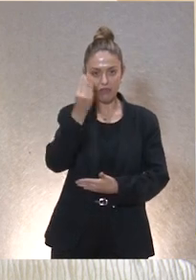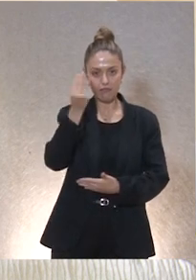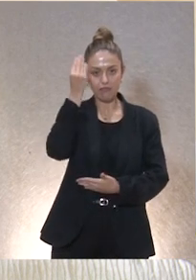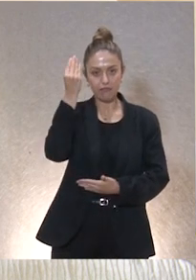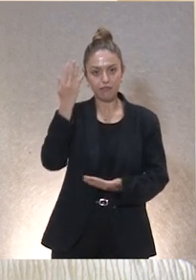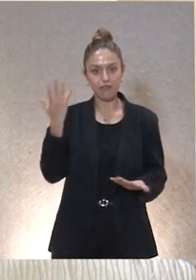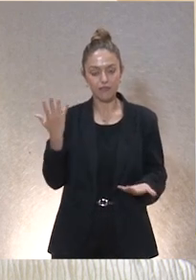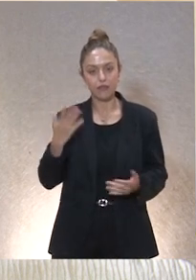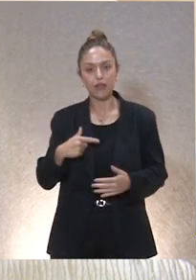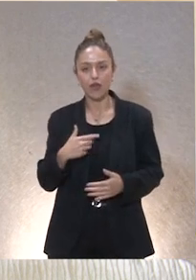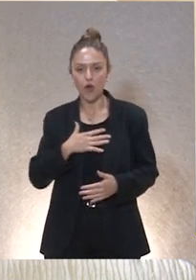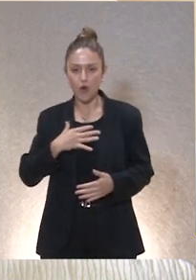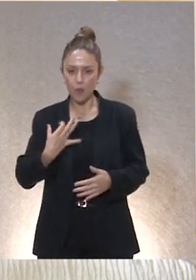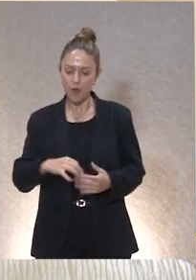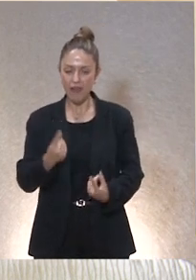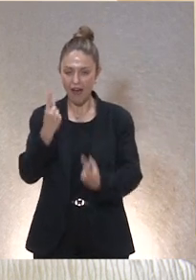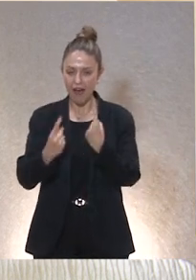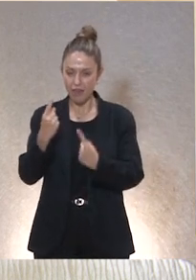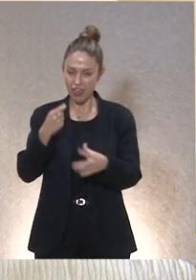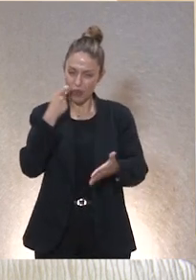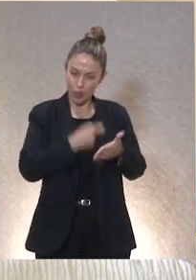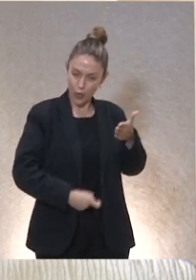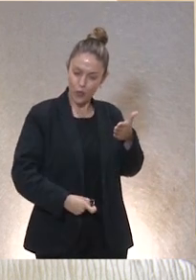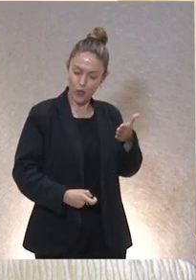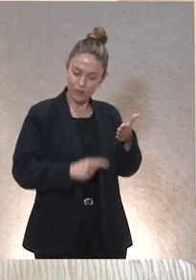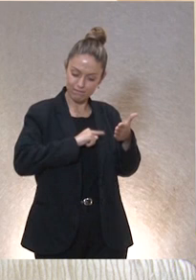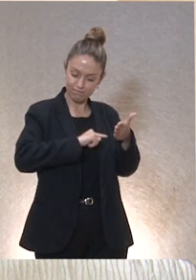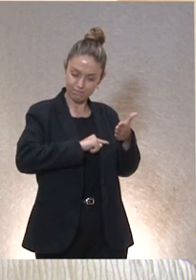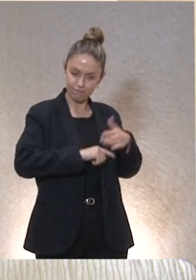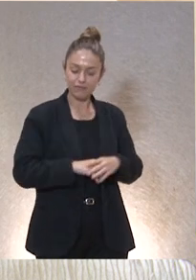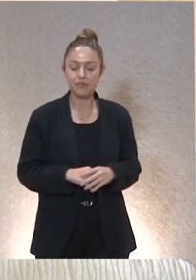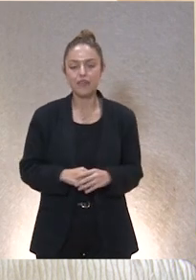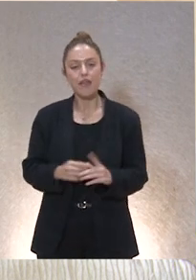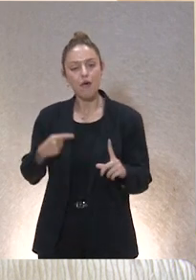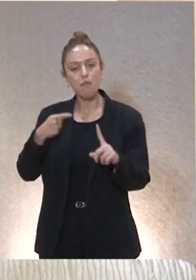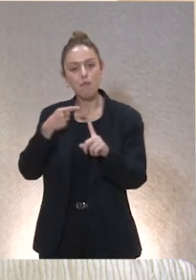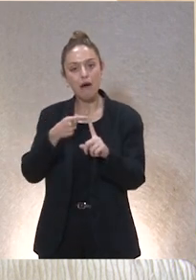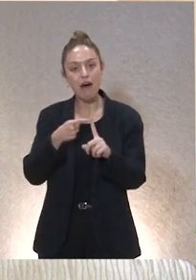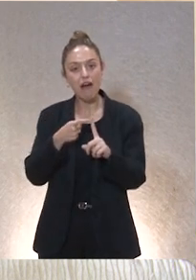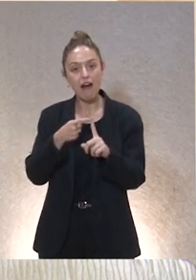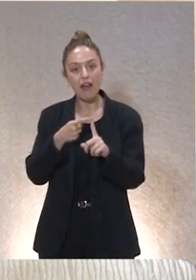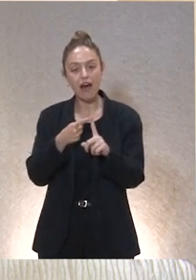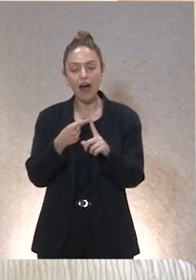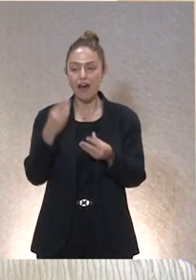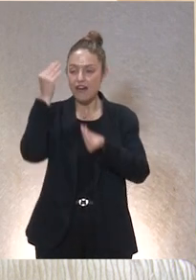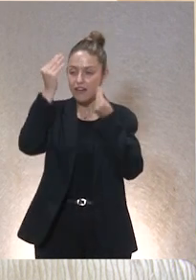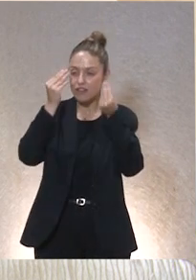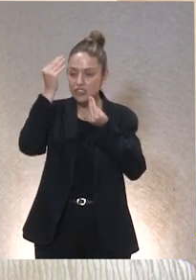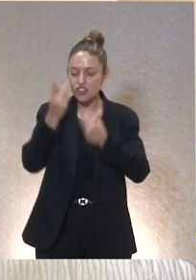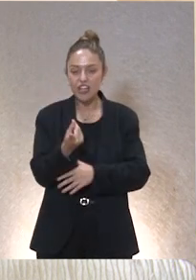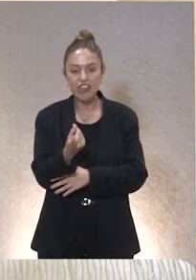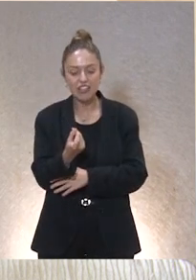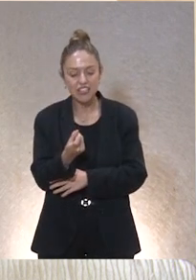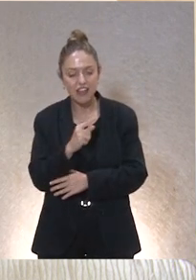seamos un hueso duro de Rober a veces para dar respuesta a las necesidades de reflexión y de orientación